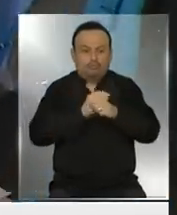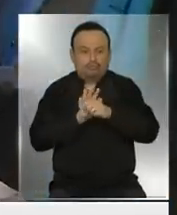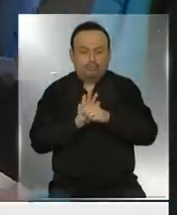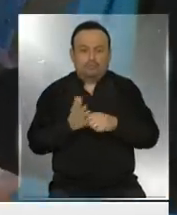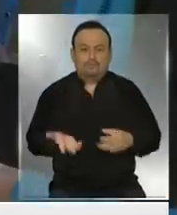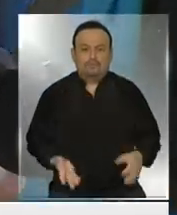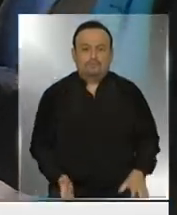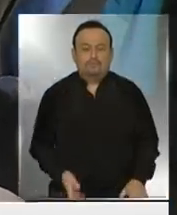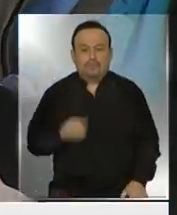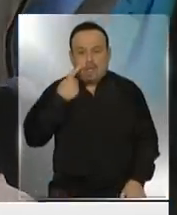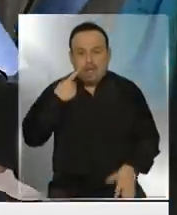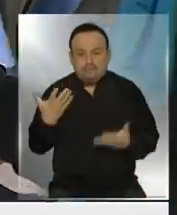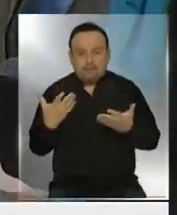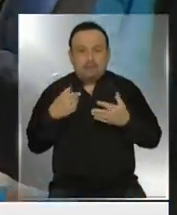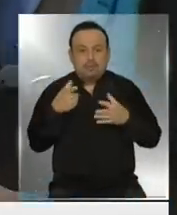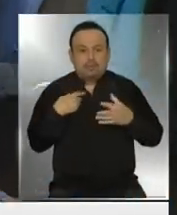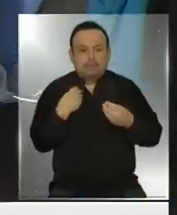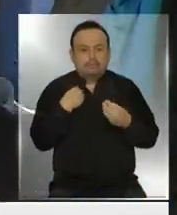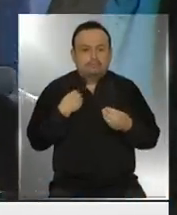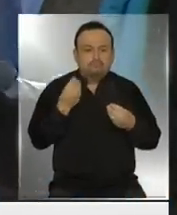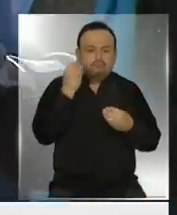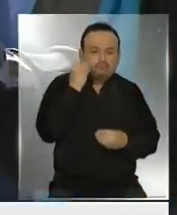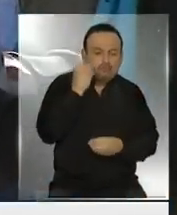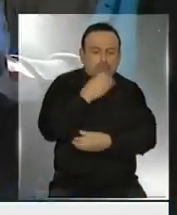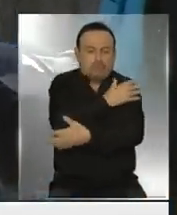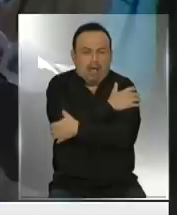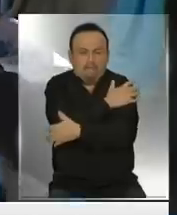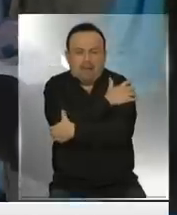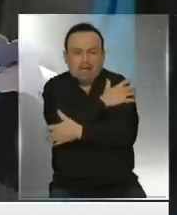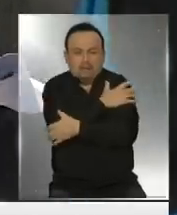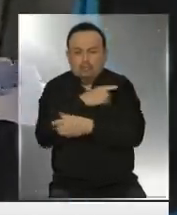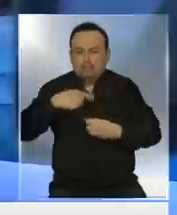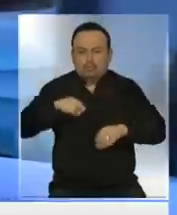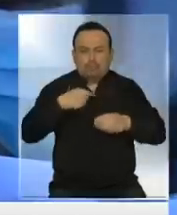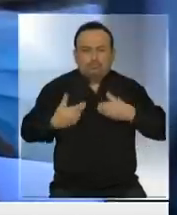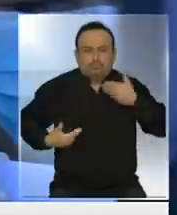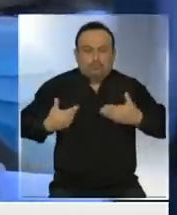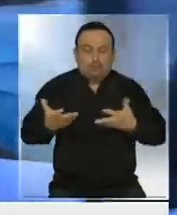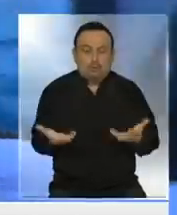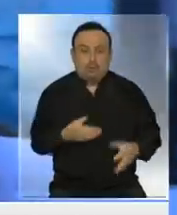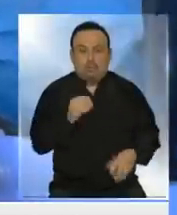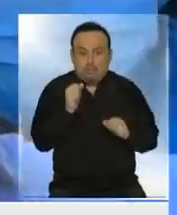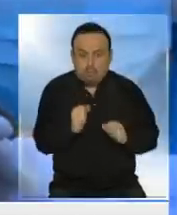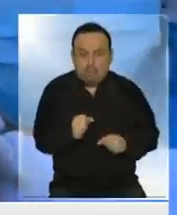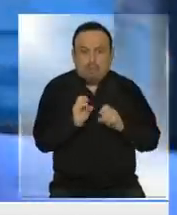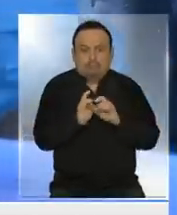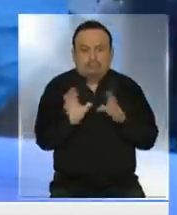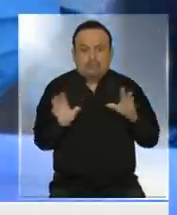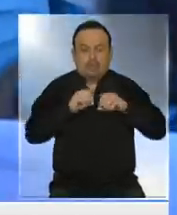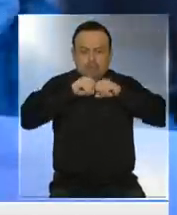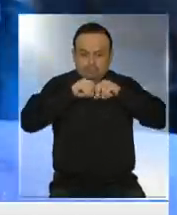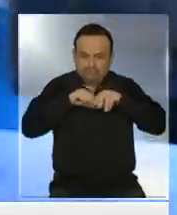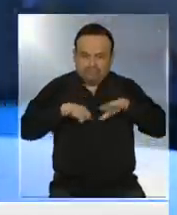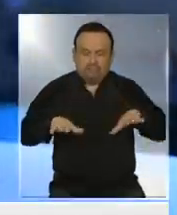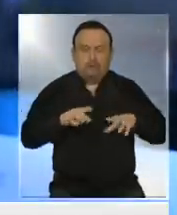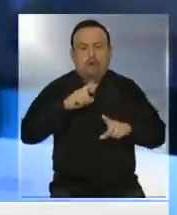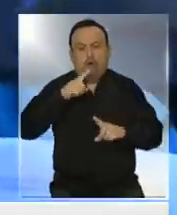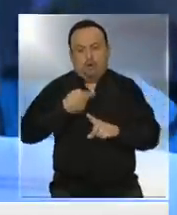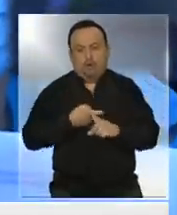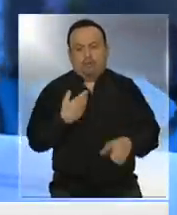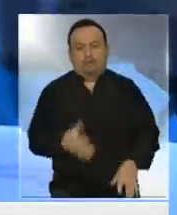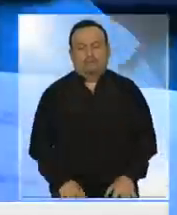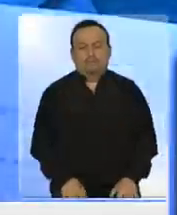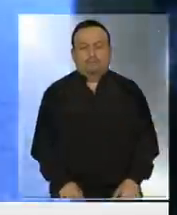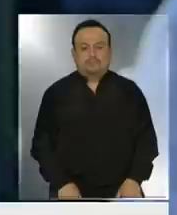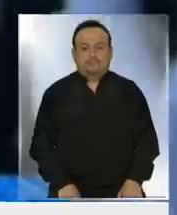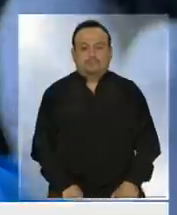19 tuvieron una relación bastante cercana estuvieron muchos de ellos abrazándose y obviamente esta situación puede generar sí o